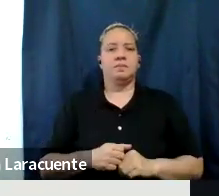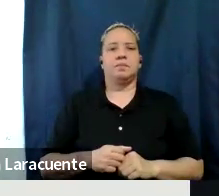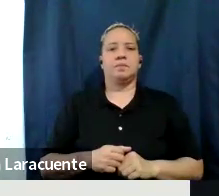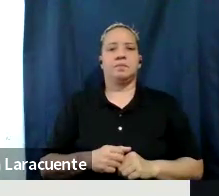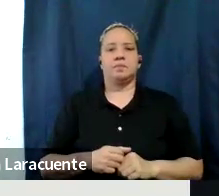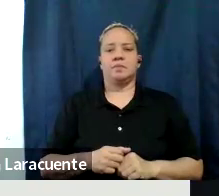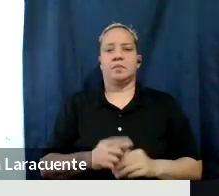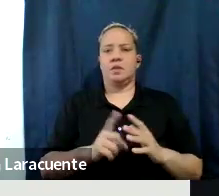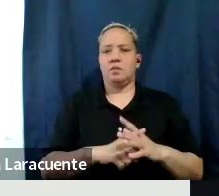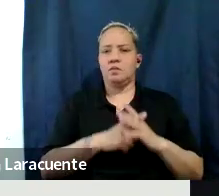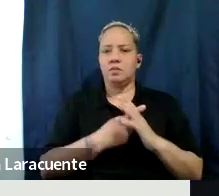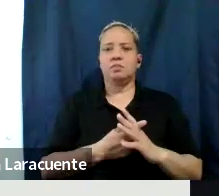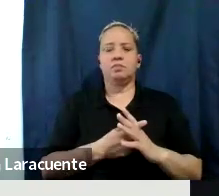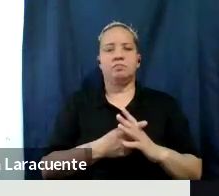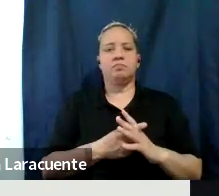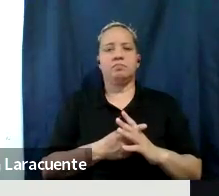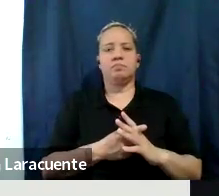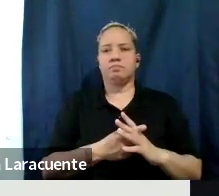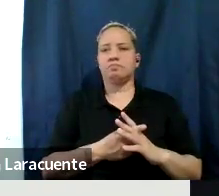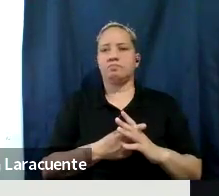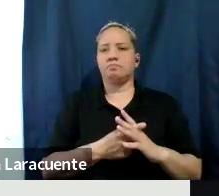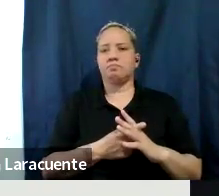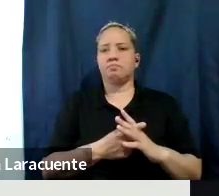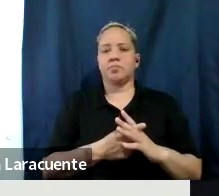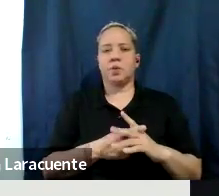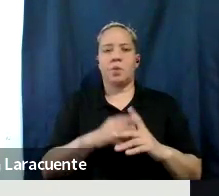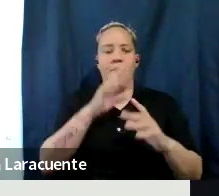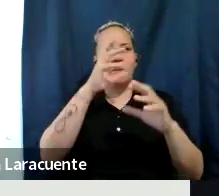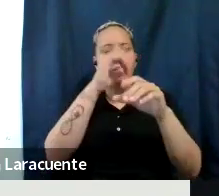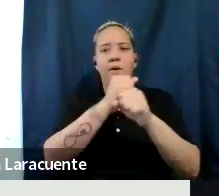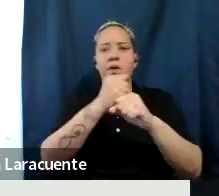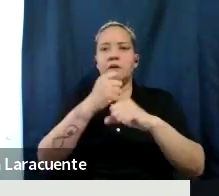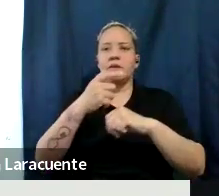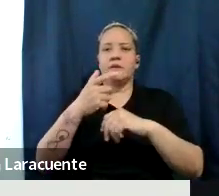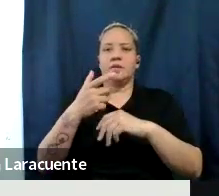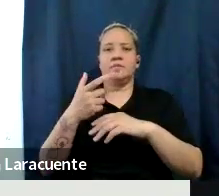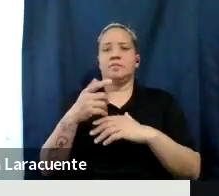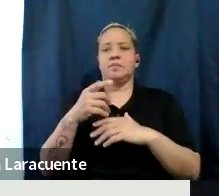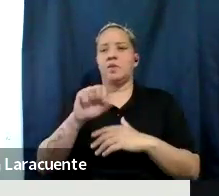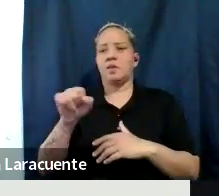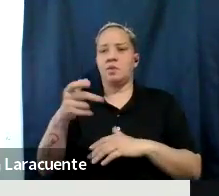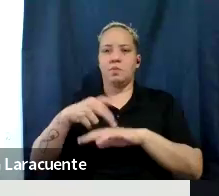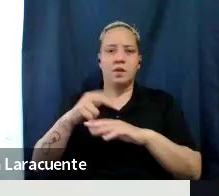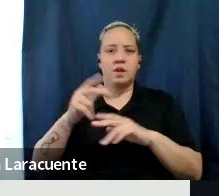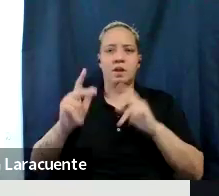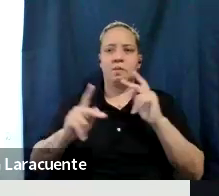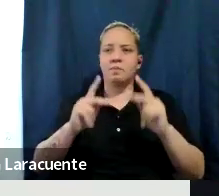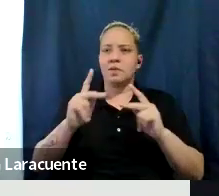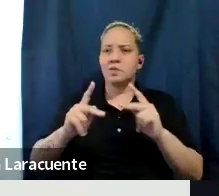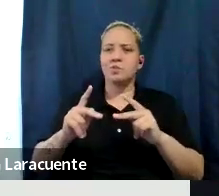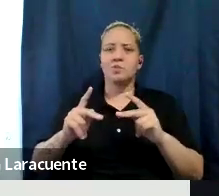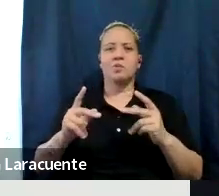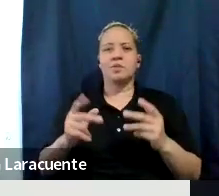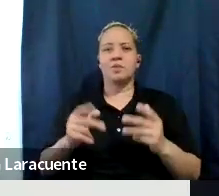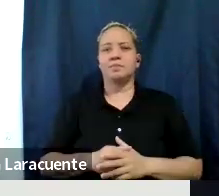principio fuertemente atraído por la isla, por San Juan de Puerto Rico, por las gentes típicas